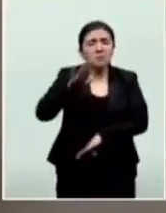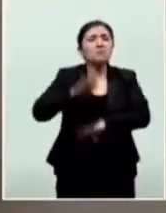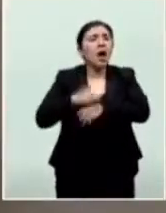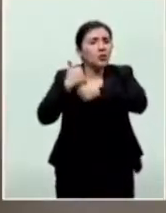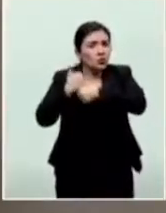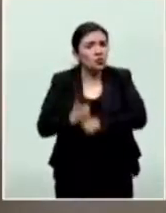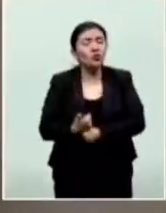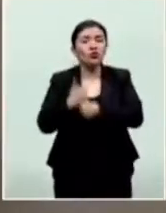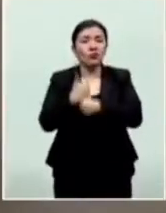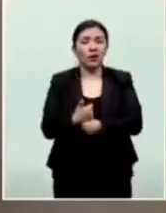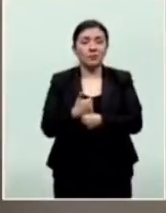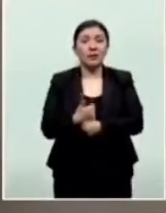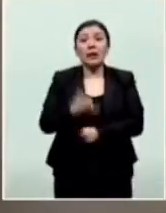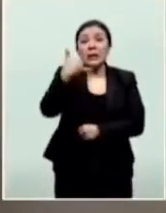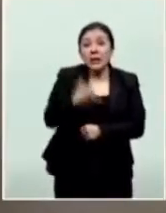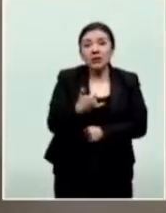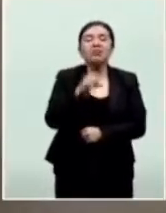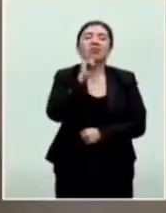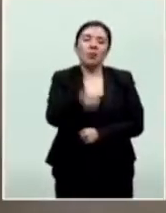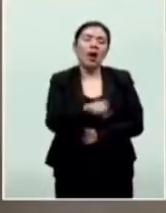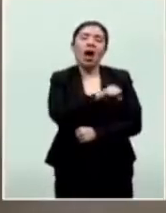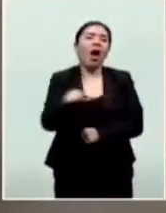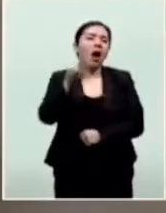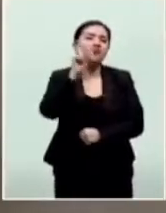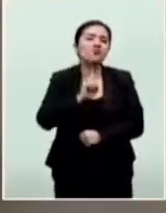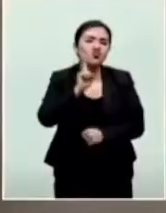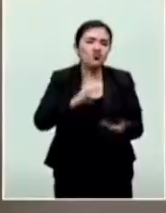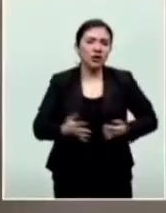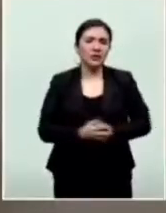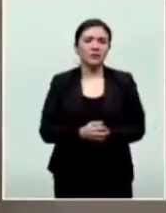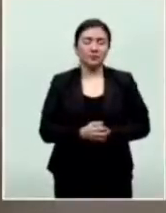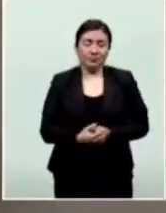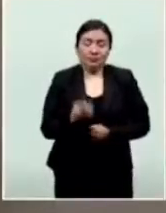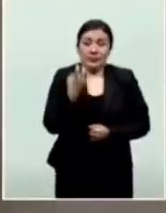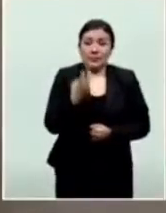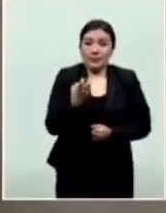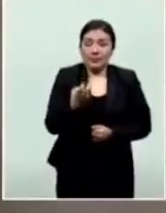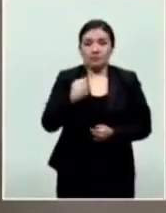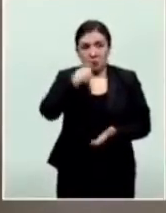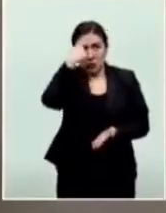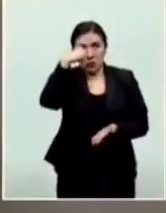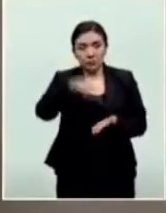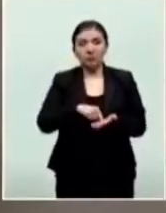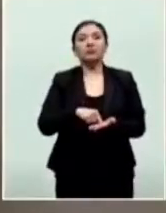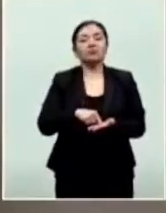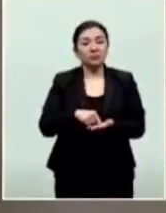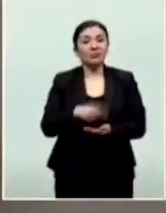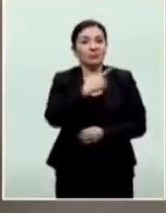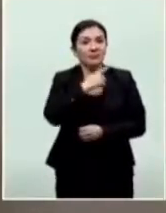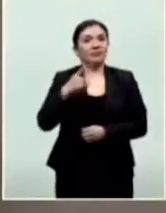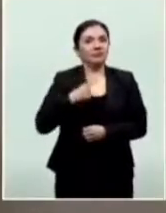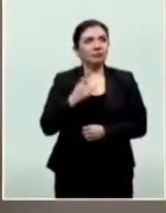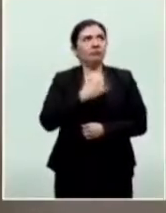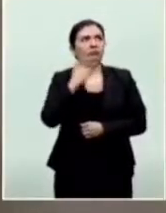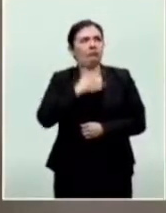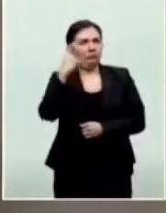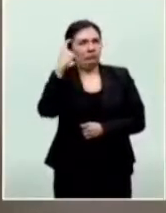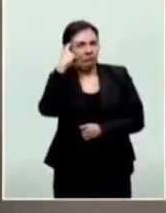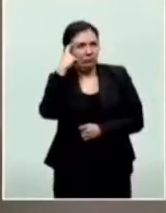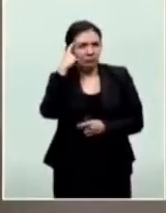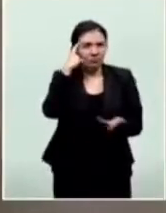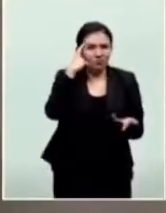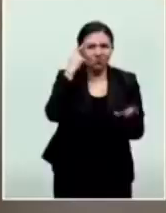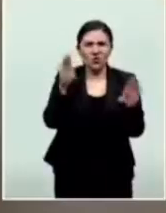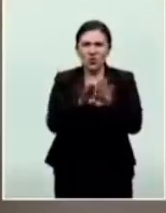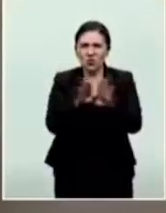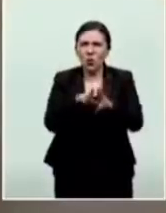población y a las mujeres. Entonces, me parece que es un momento en que deberíamos de replantearnos, de